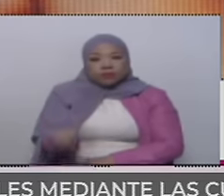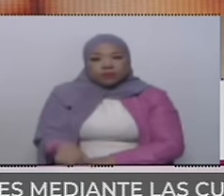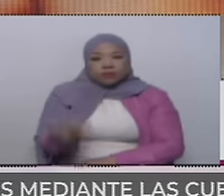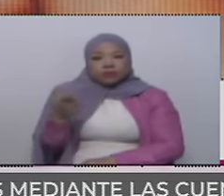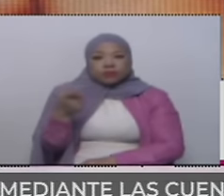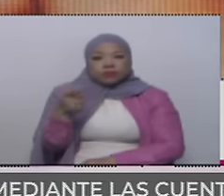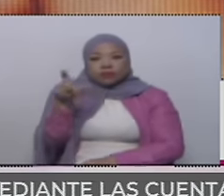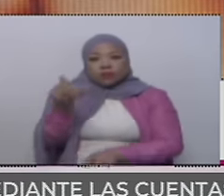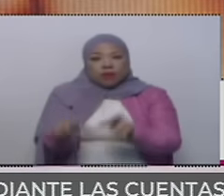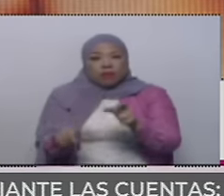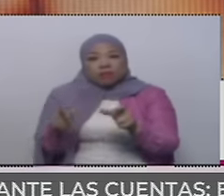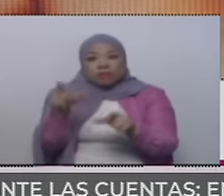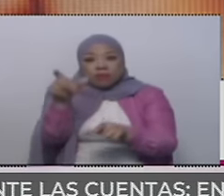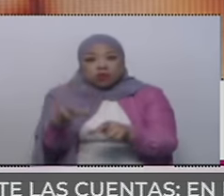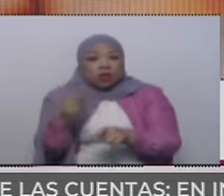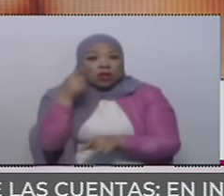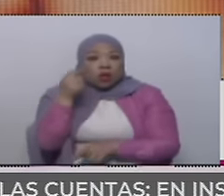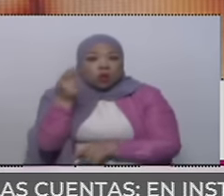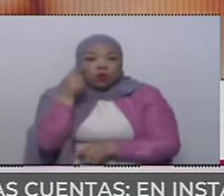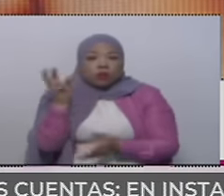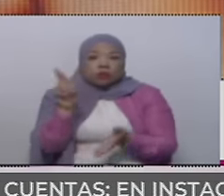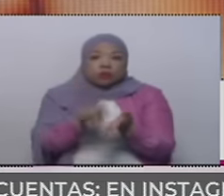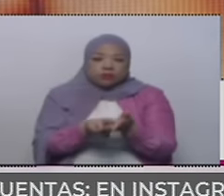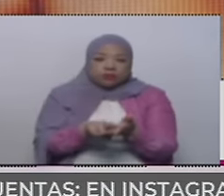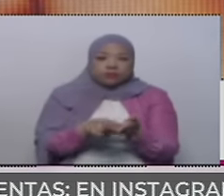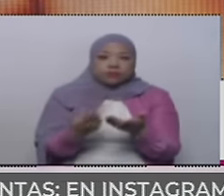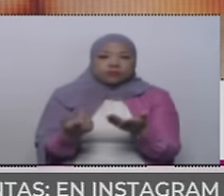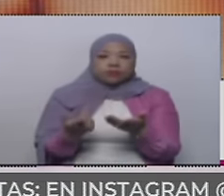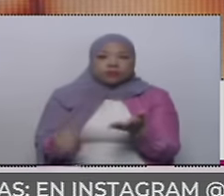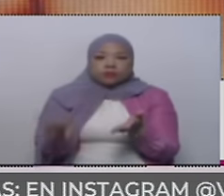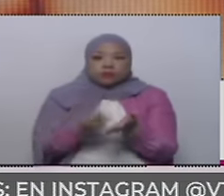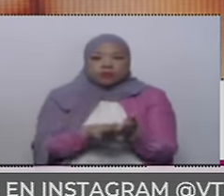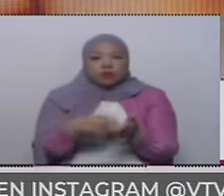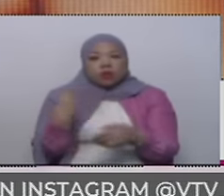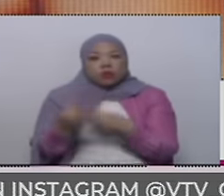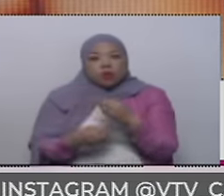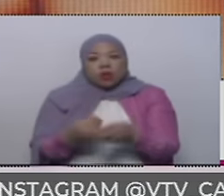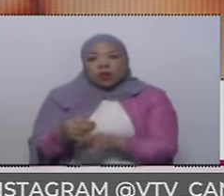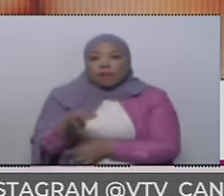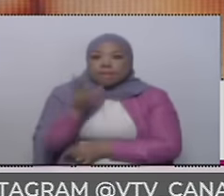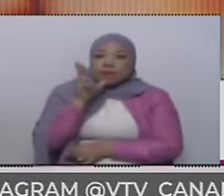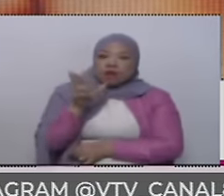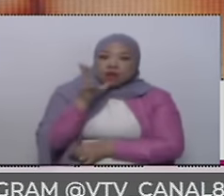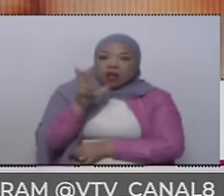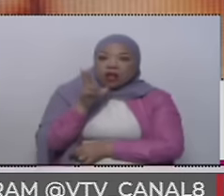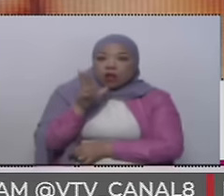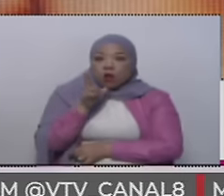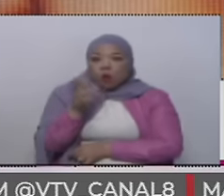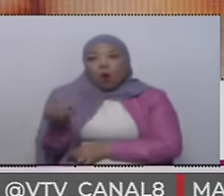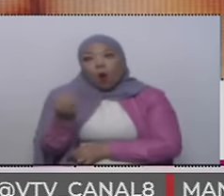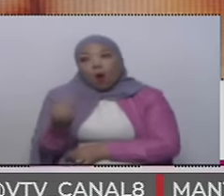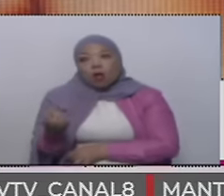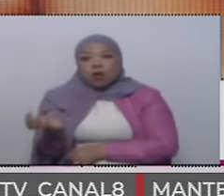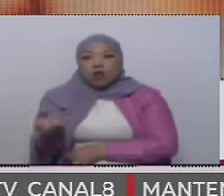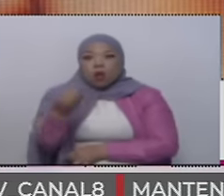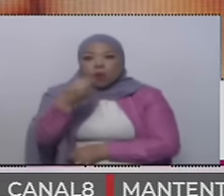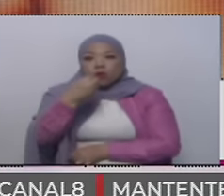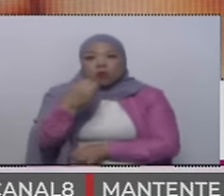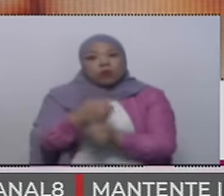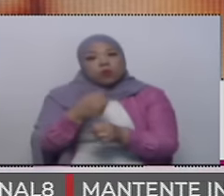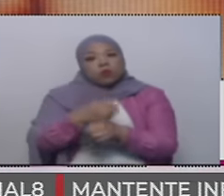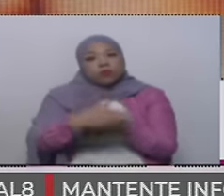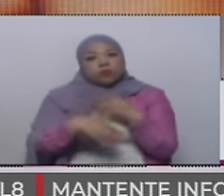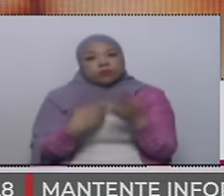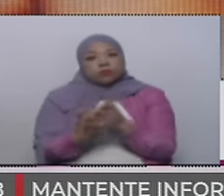adictivos. Que te conviertan en adicto de esa bebida o de esa comida. Y todo